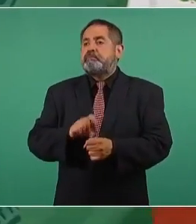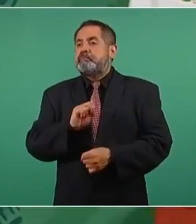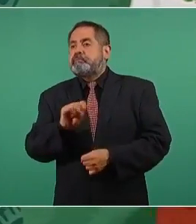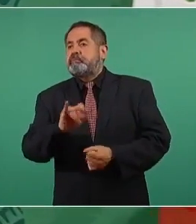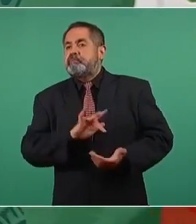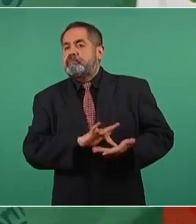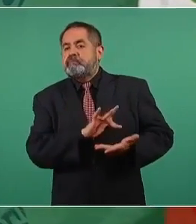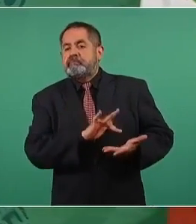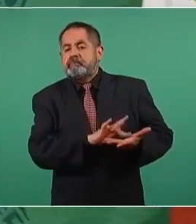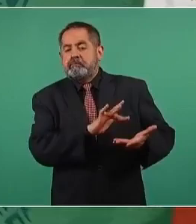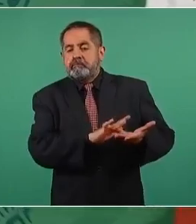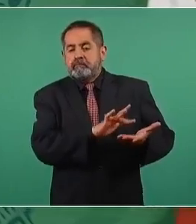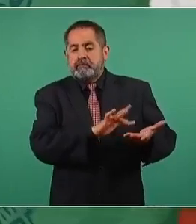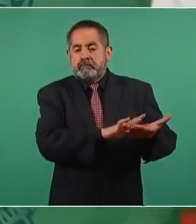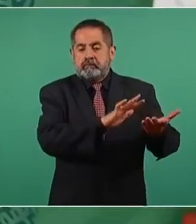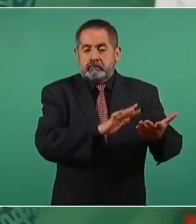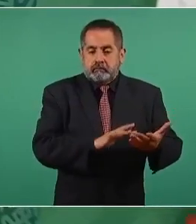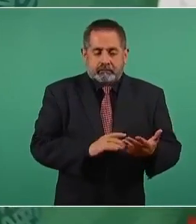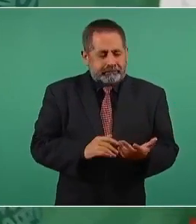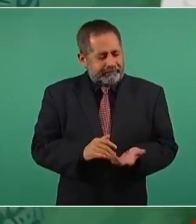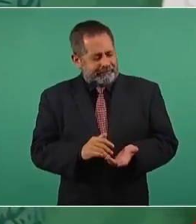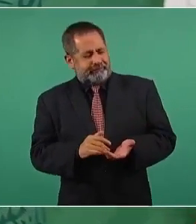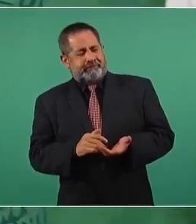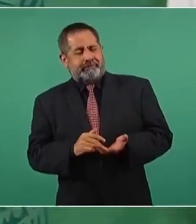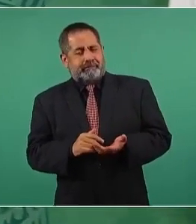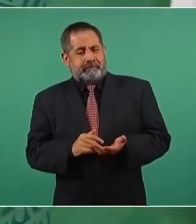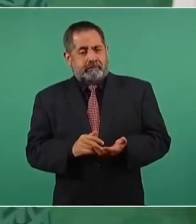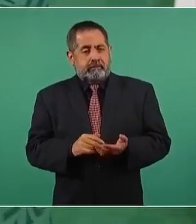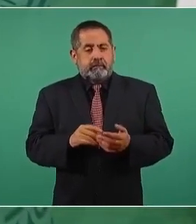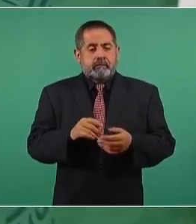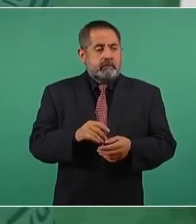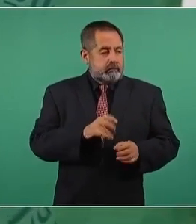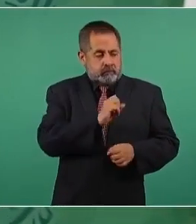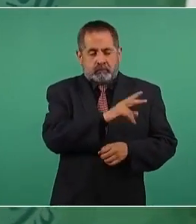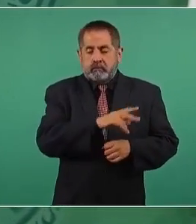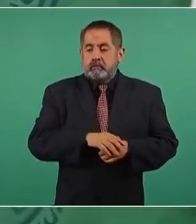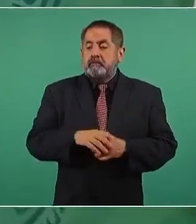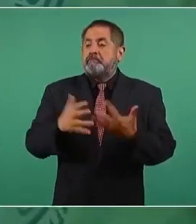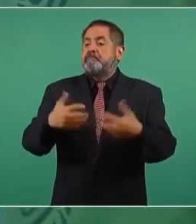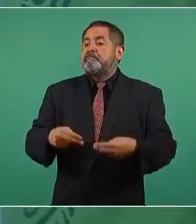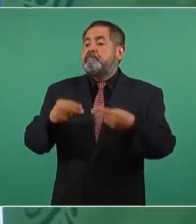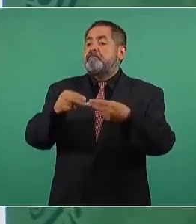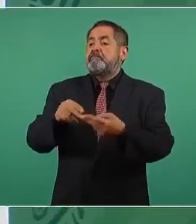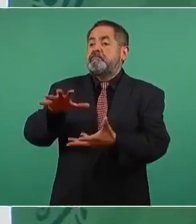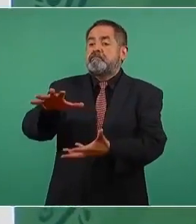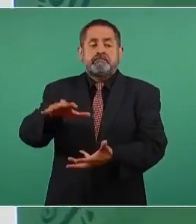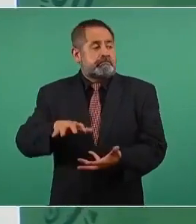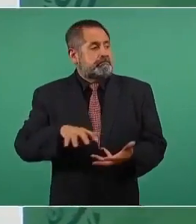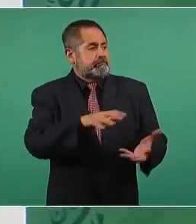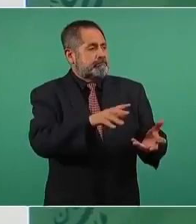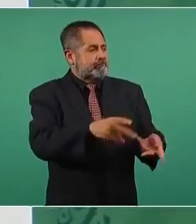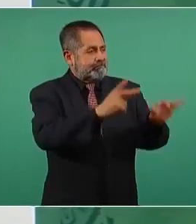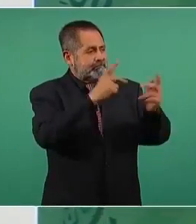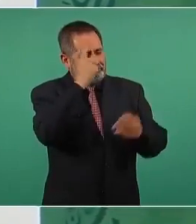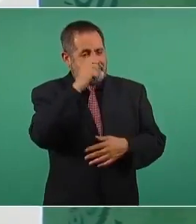lograban entregar la industria eléctrica nacional a particulares, a extranjeros,